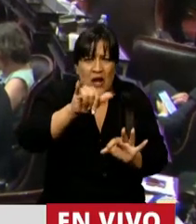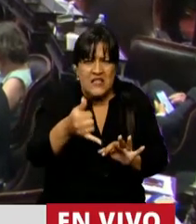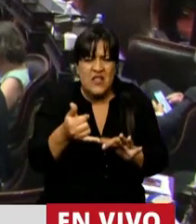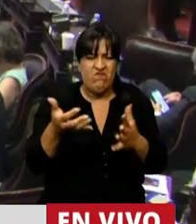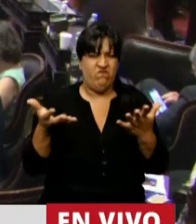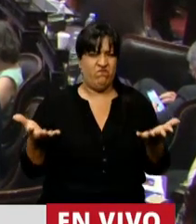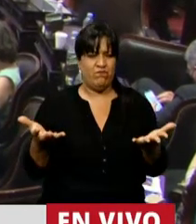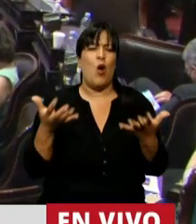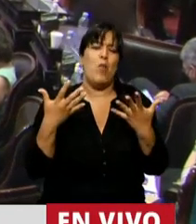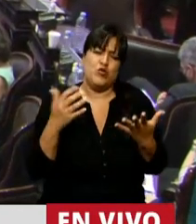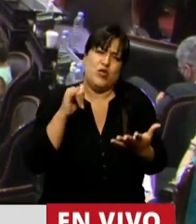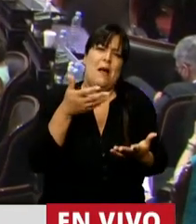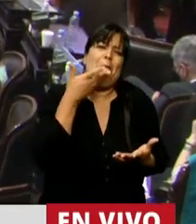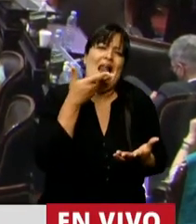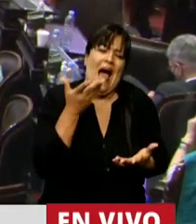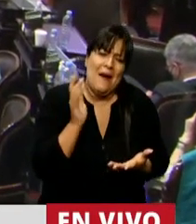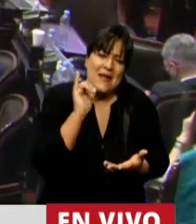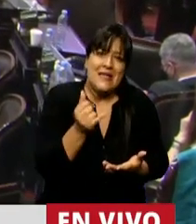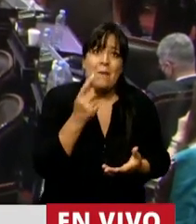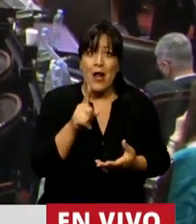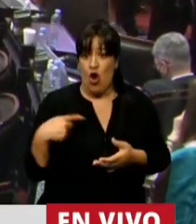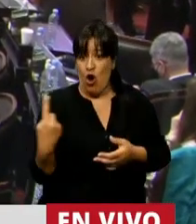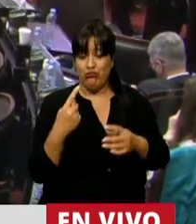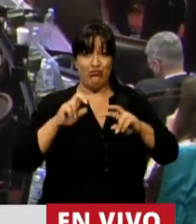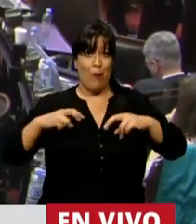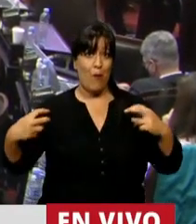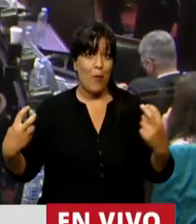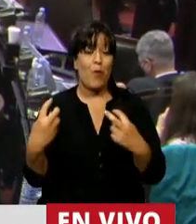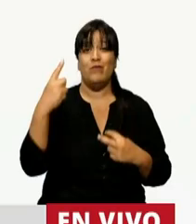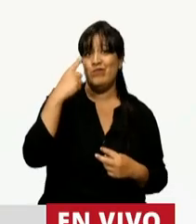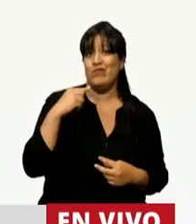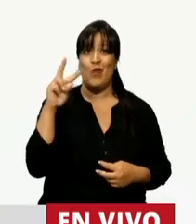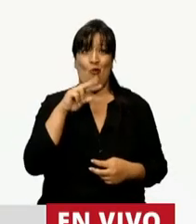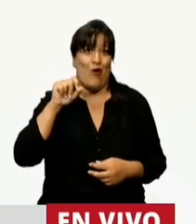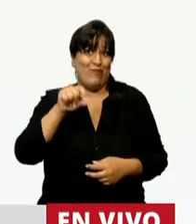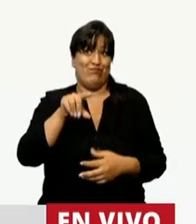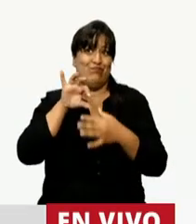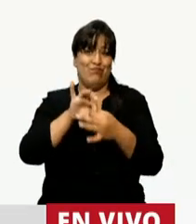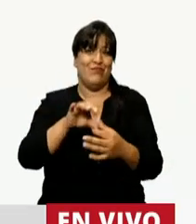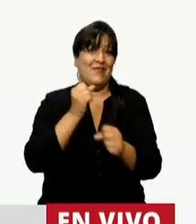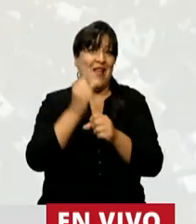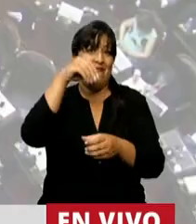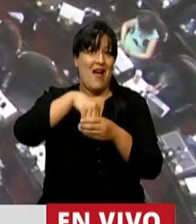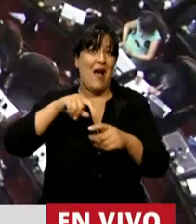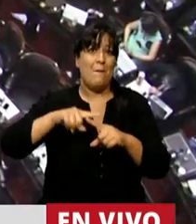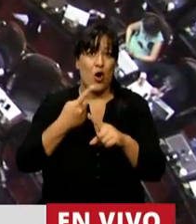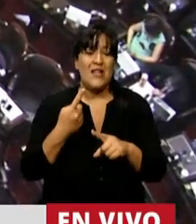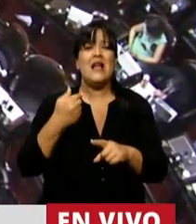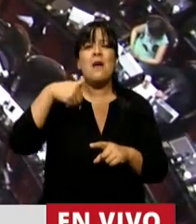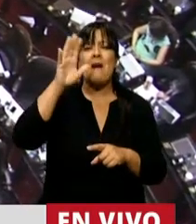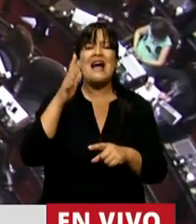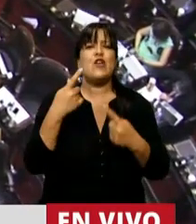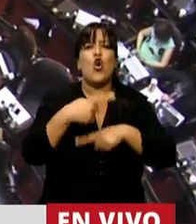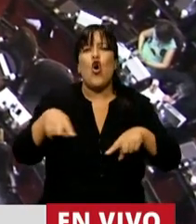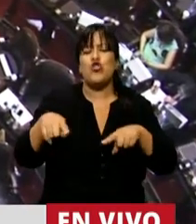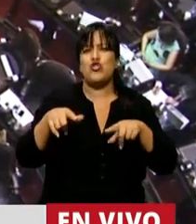son palabras, pero aquí estamos sentados hombres y mujeres de la política, y en la política lo que valen son los hechos. Y